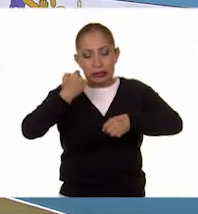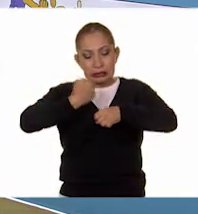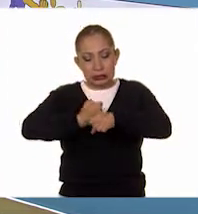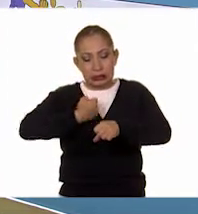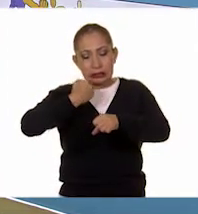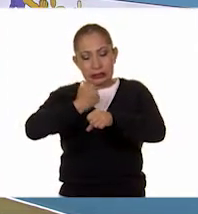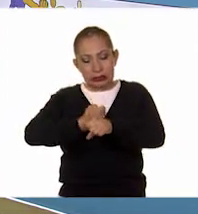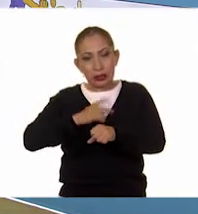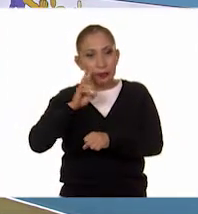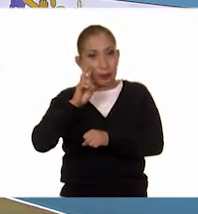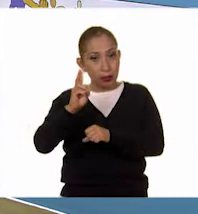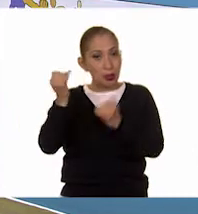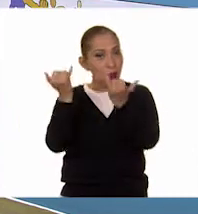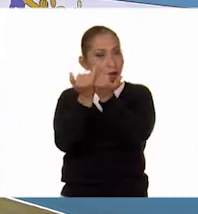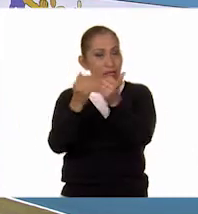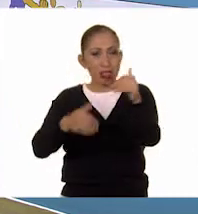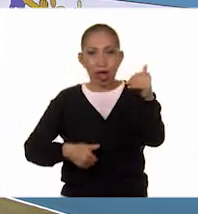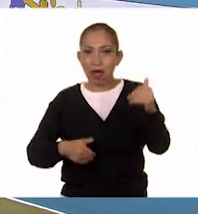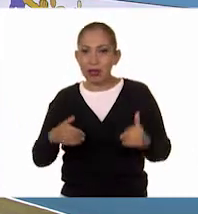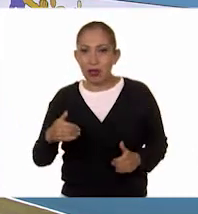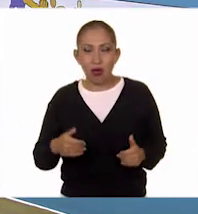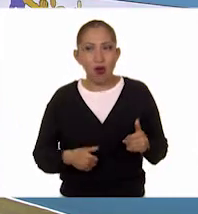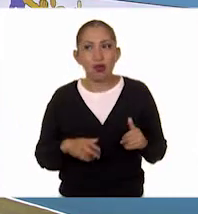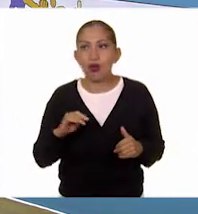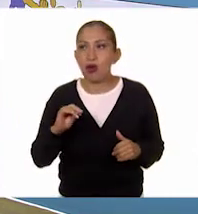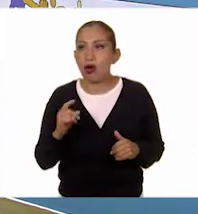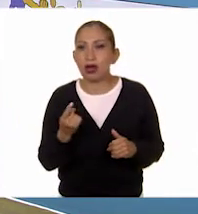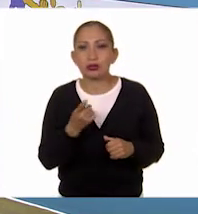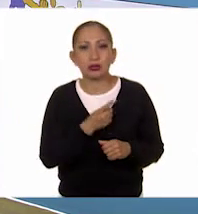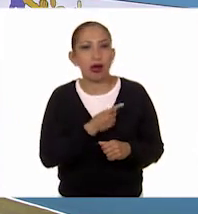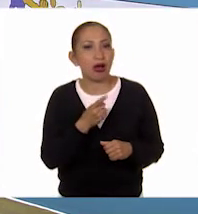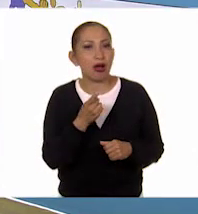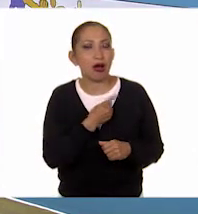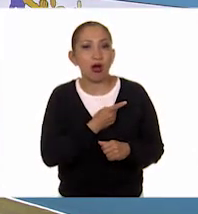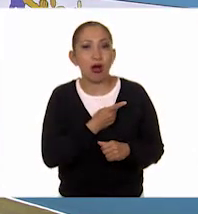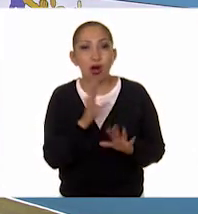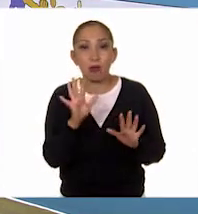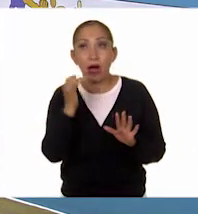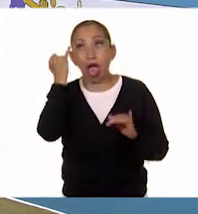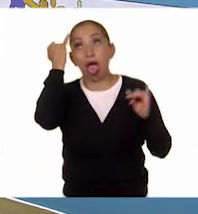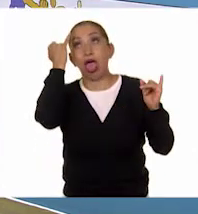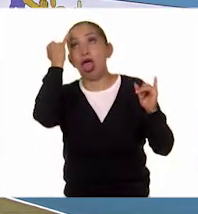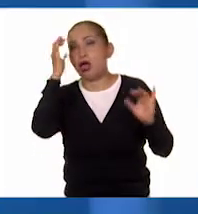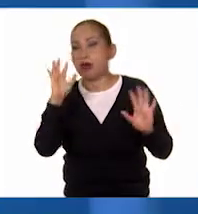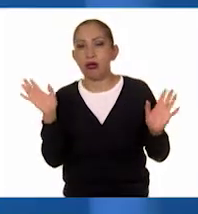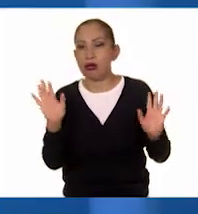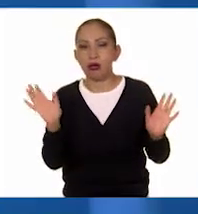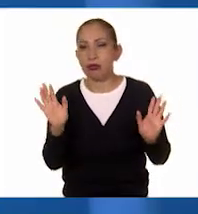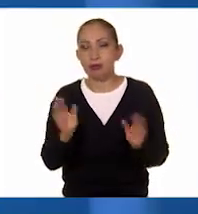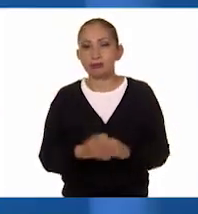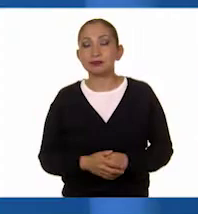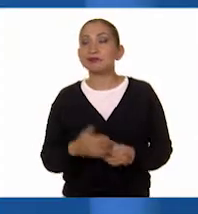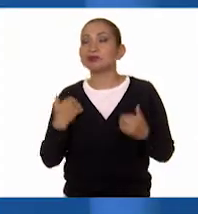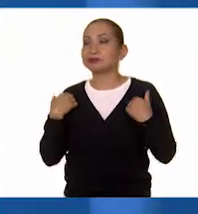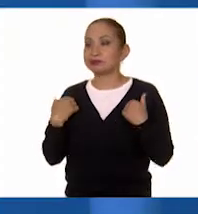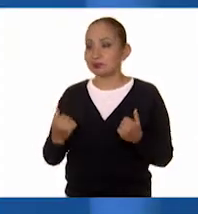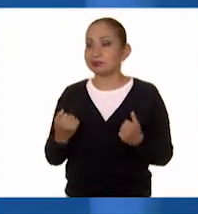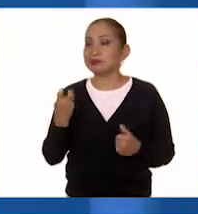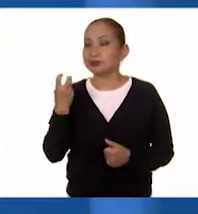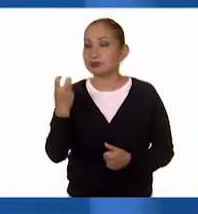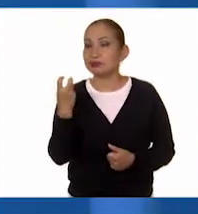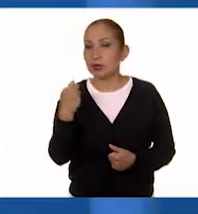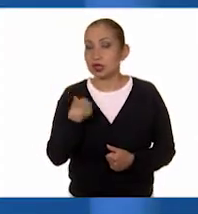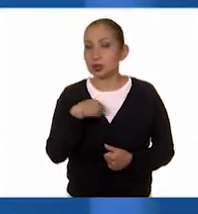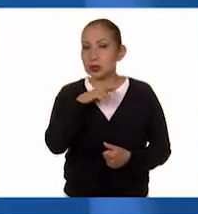como lo vimos en el teatro, y no es algo que pueda ni deba improvisarse. Ah, comprendido. Y por eso